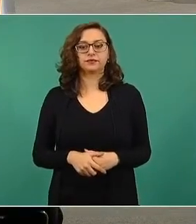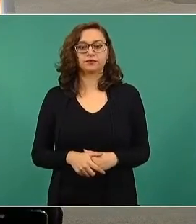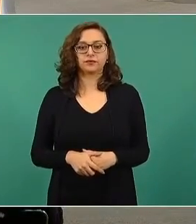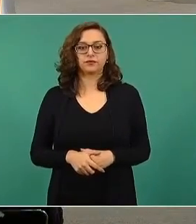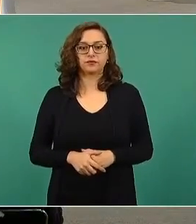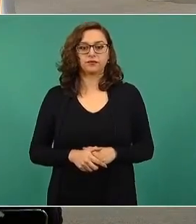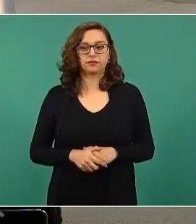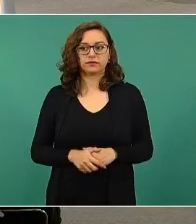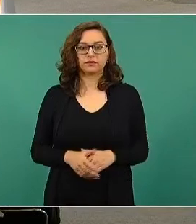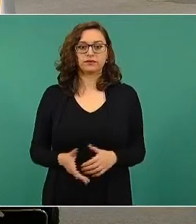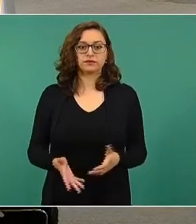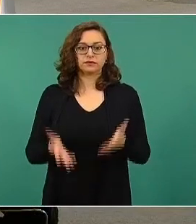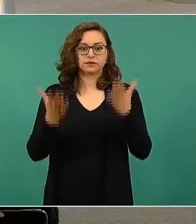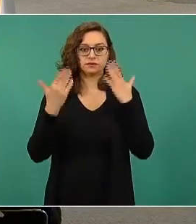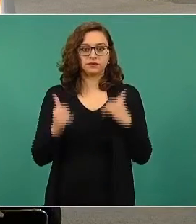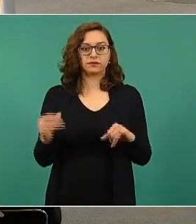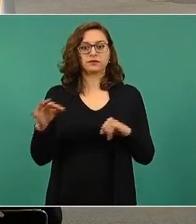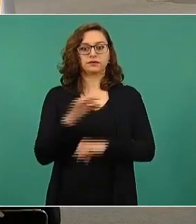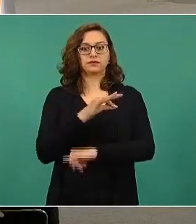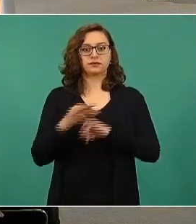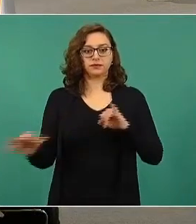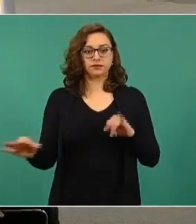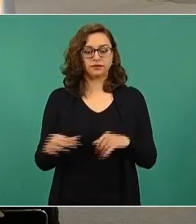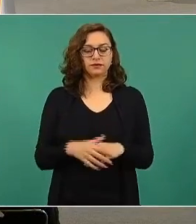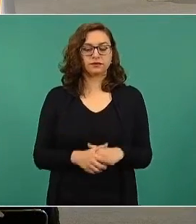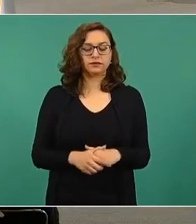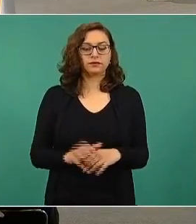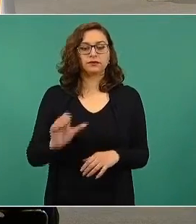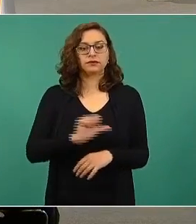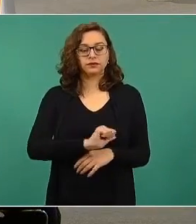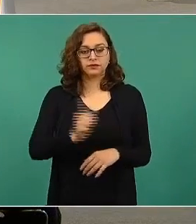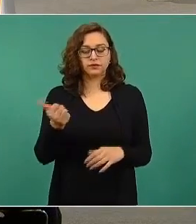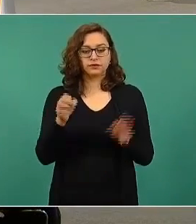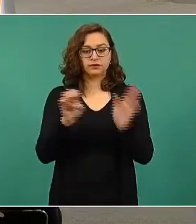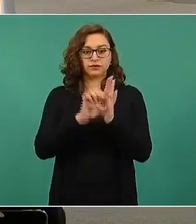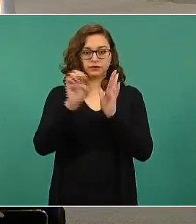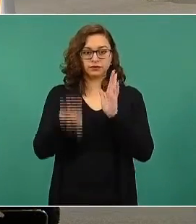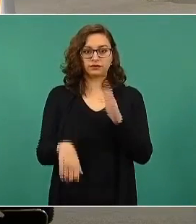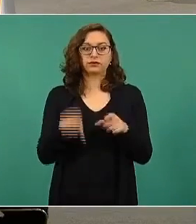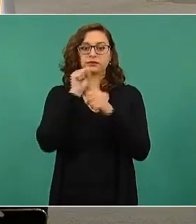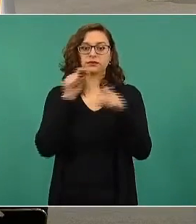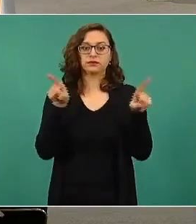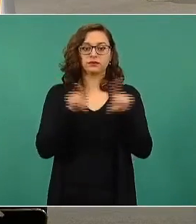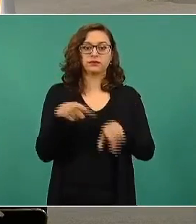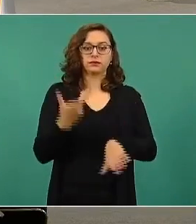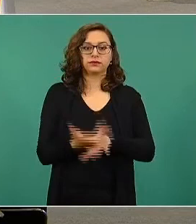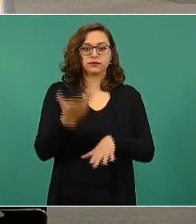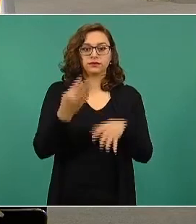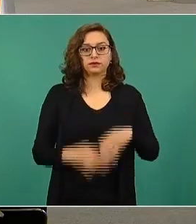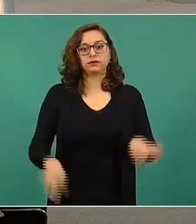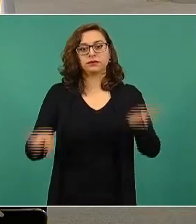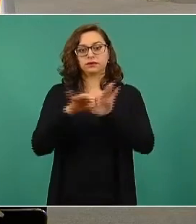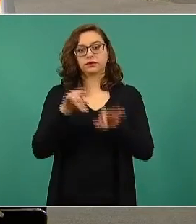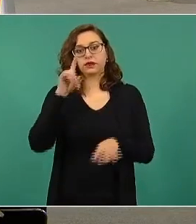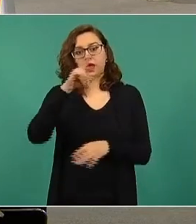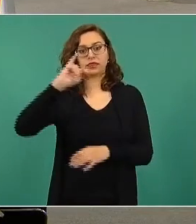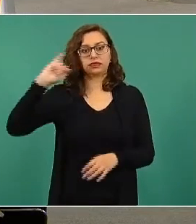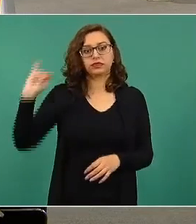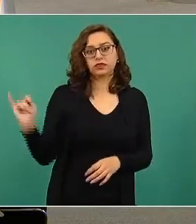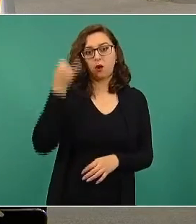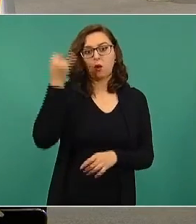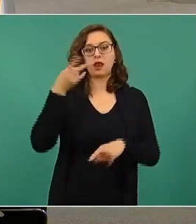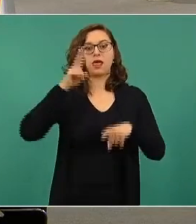Siguiente lámina. Por último, tenemos otro ejemplo muy importante en Tijuana, el Parque